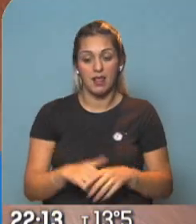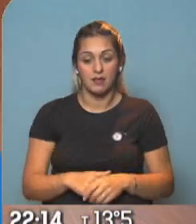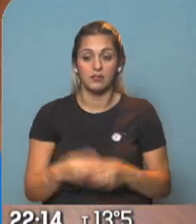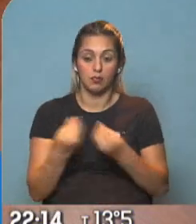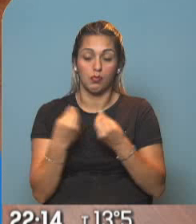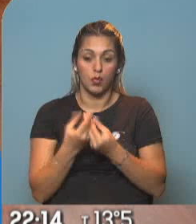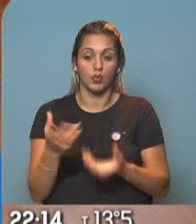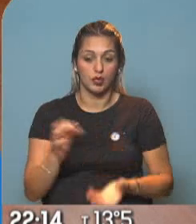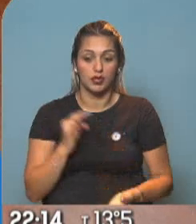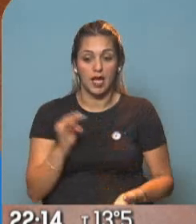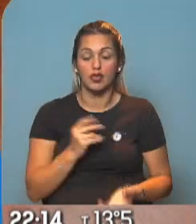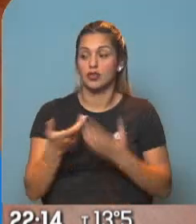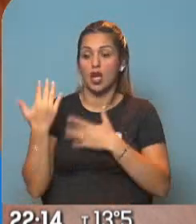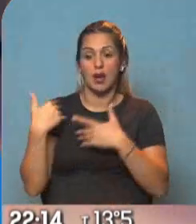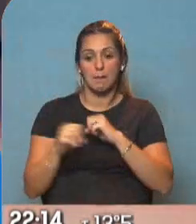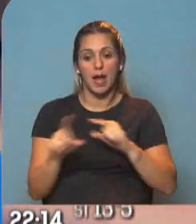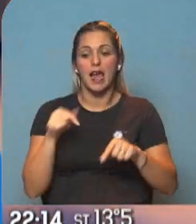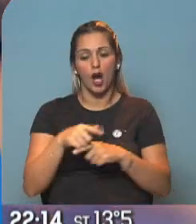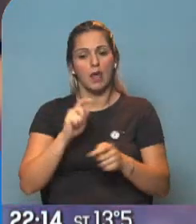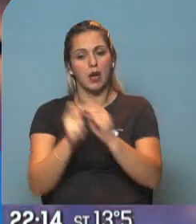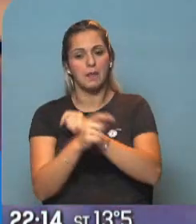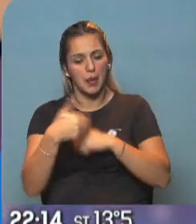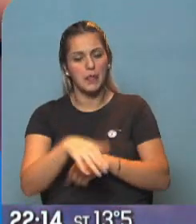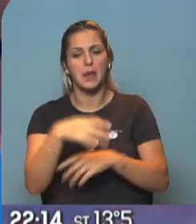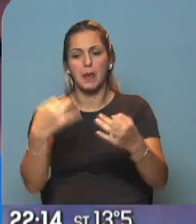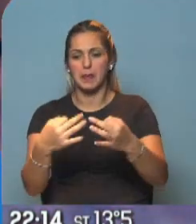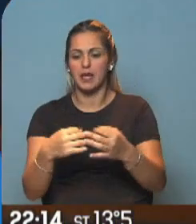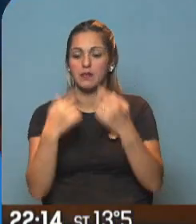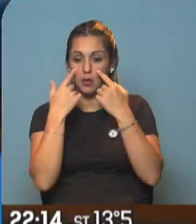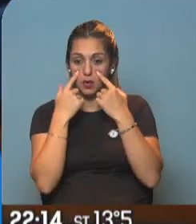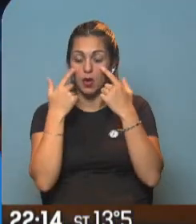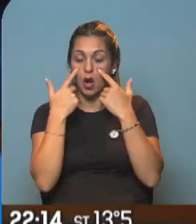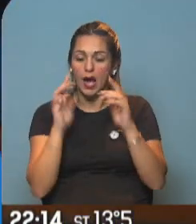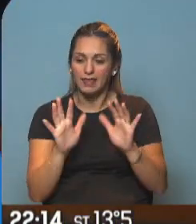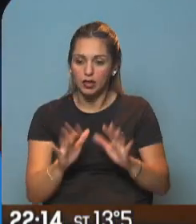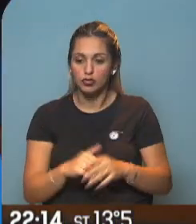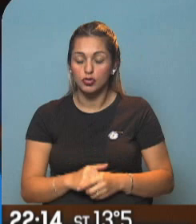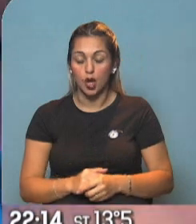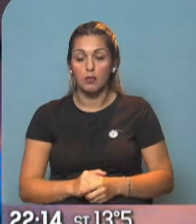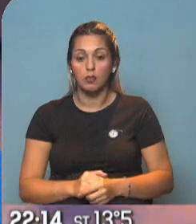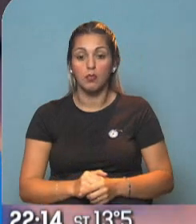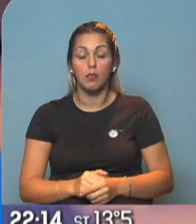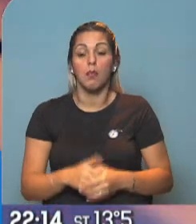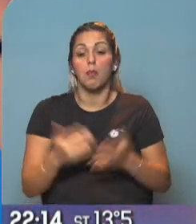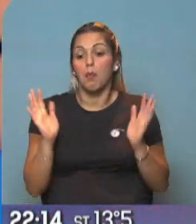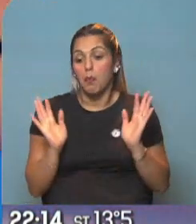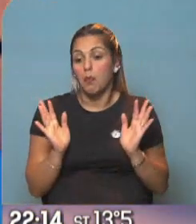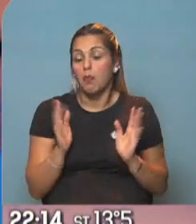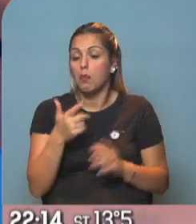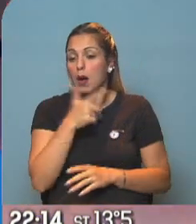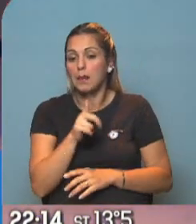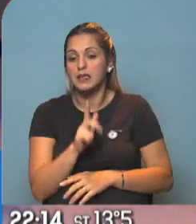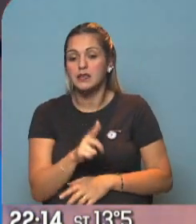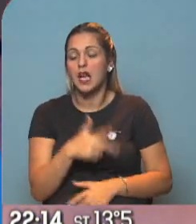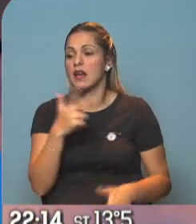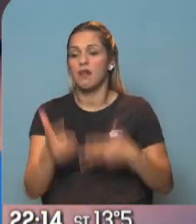el chavismo. Lo hicimos mal, pero ahora lo vamos a hacer bien. Pero habría que prestarle atención, de todos modos, a ese discurso. Puede aparecer como una especie de farsa,